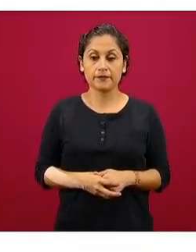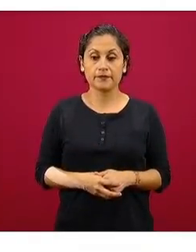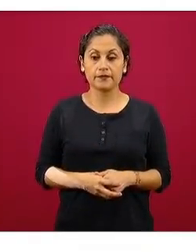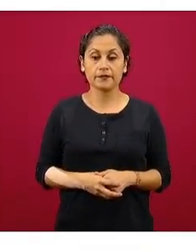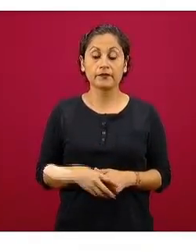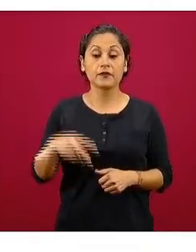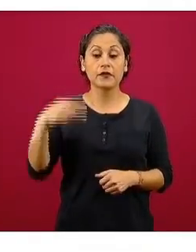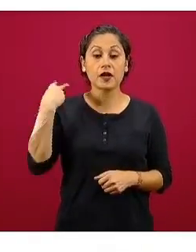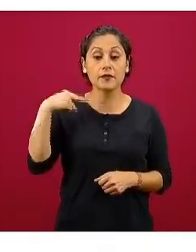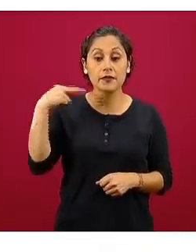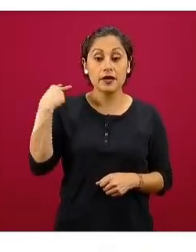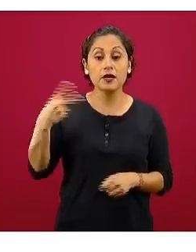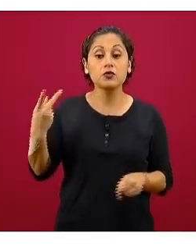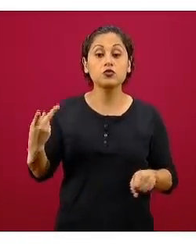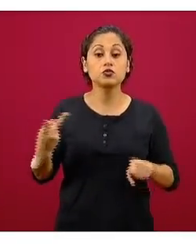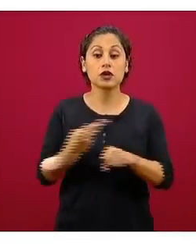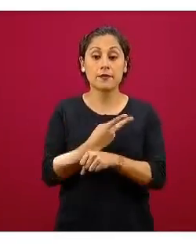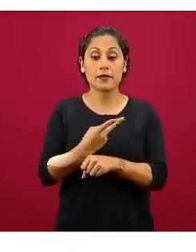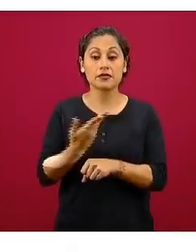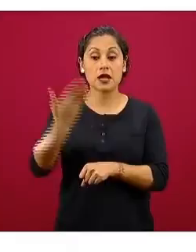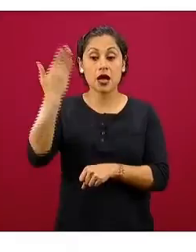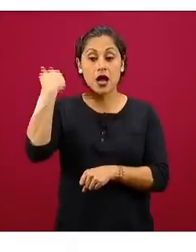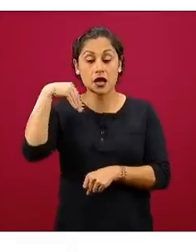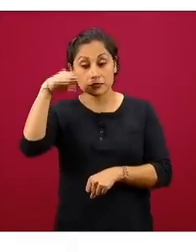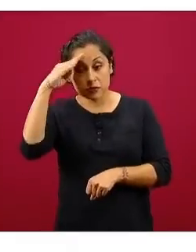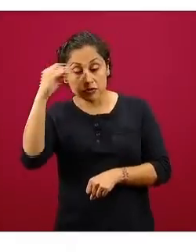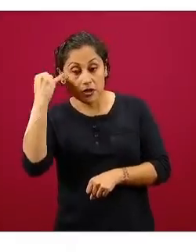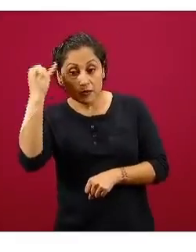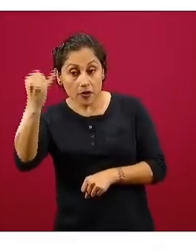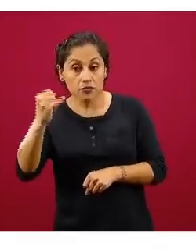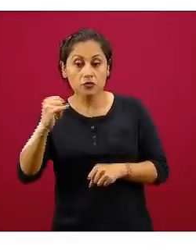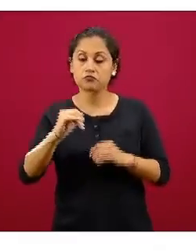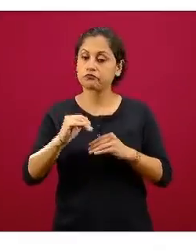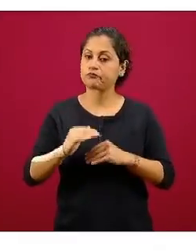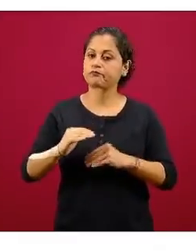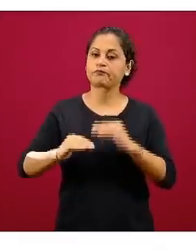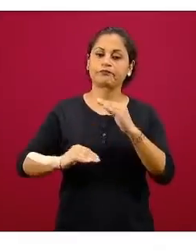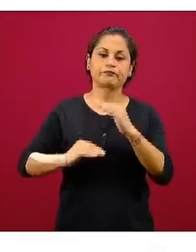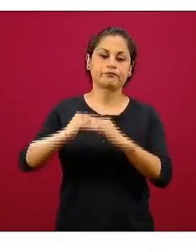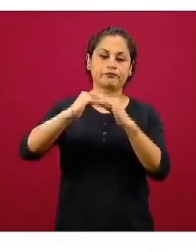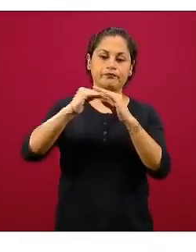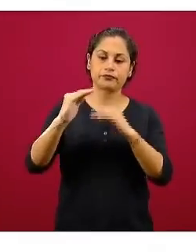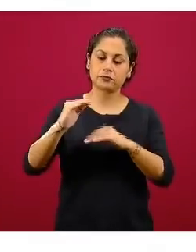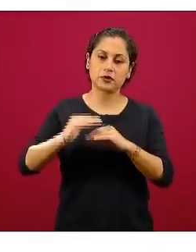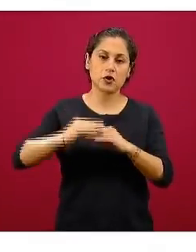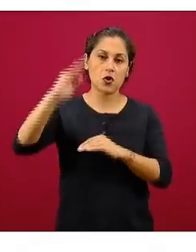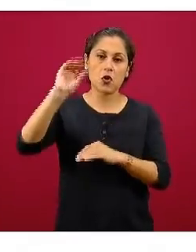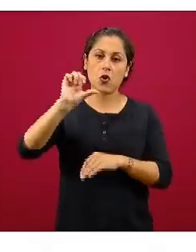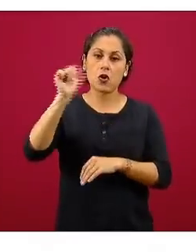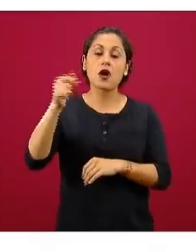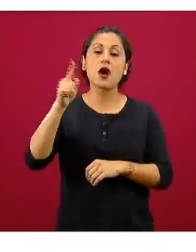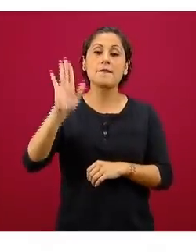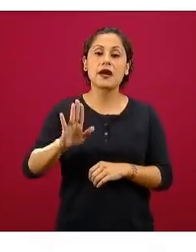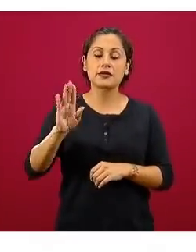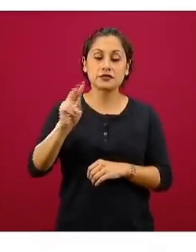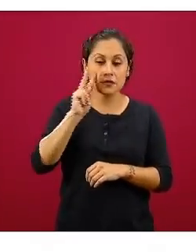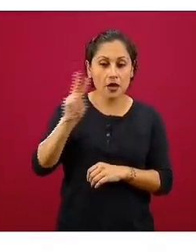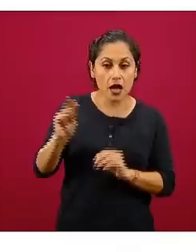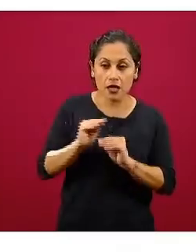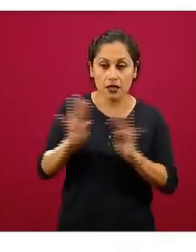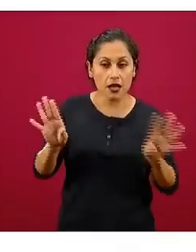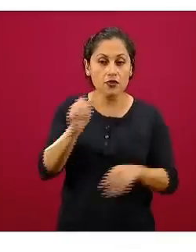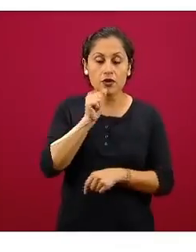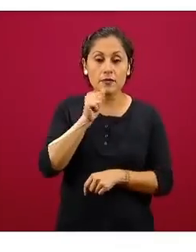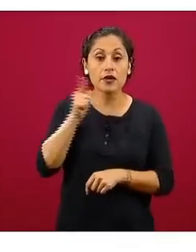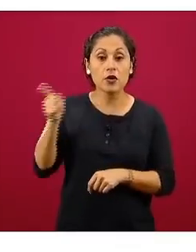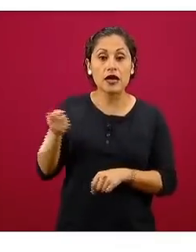Veracruz excedió la predicción, vemos un patrón descendente también, todavía no muy claro, pero hay descenso. Este es un